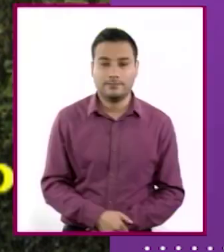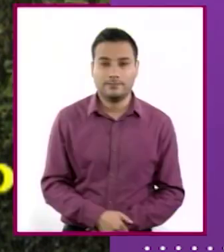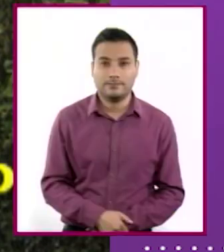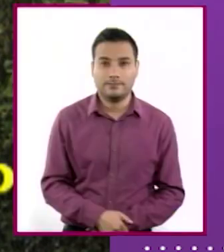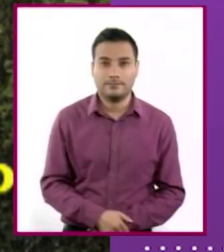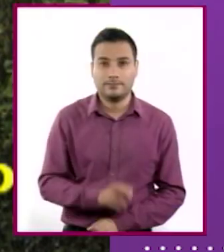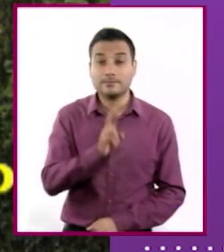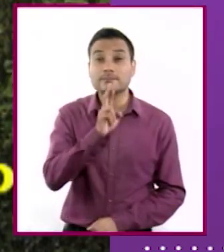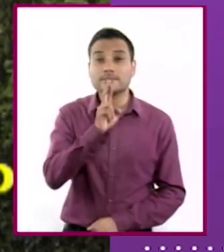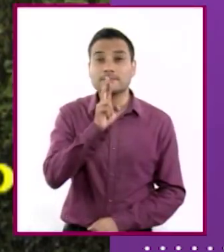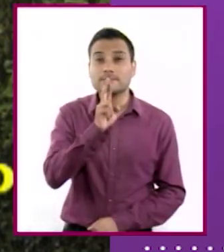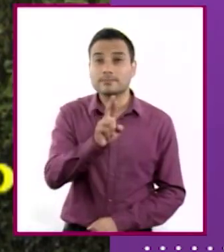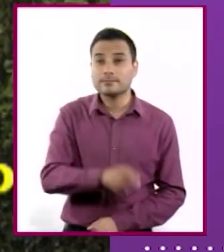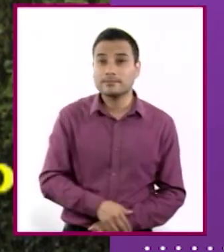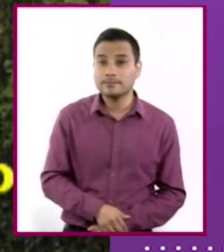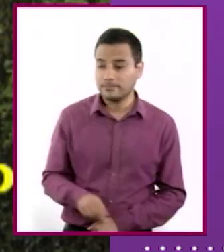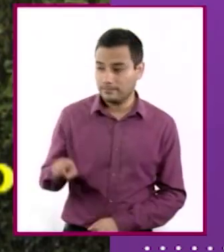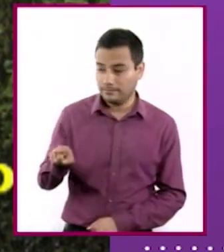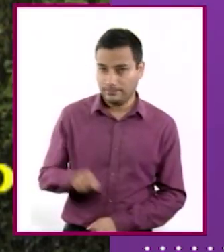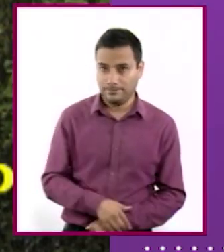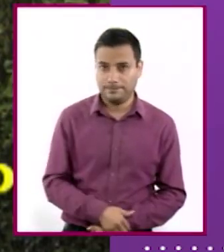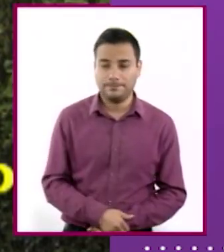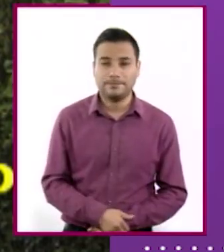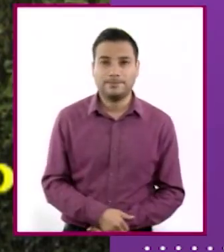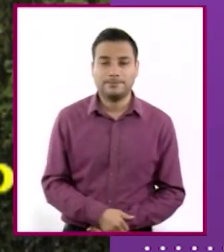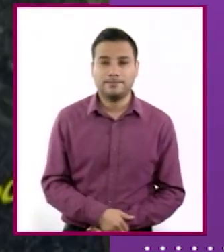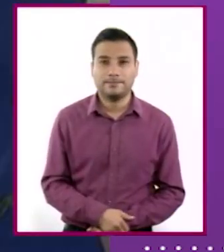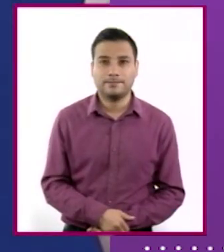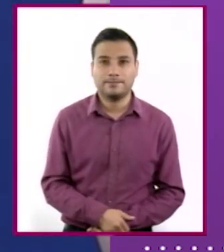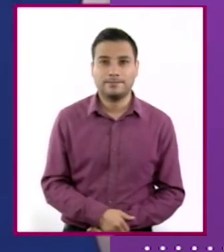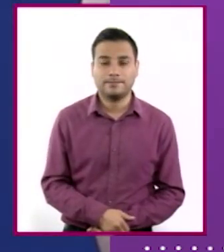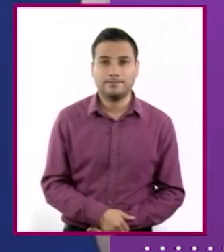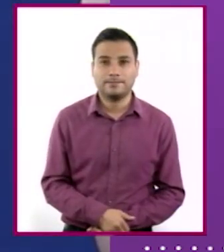La respuesta es then.